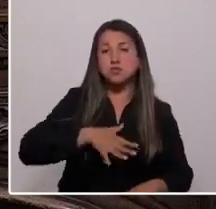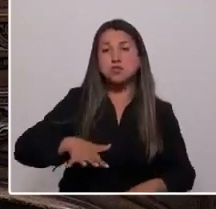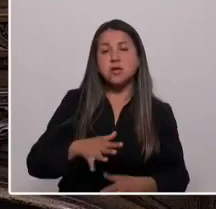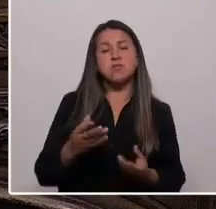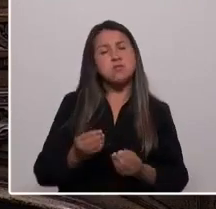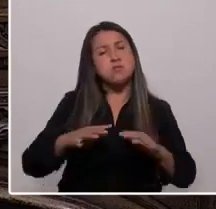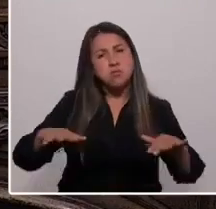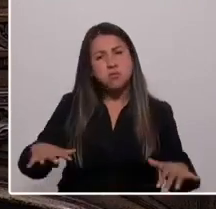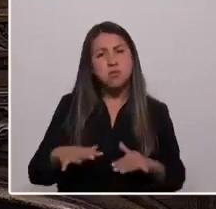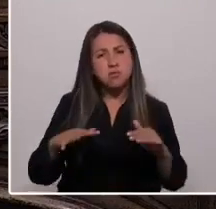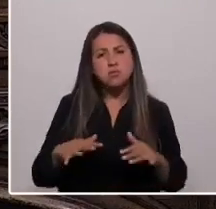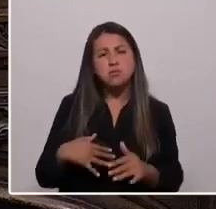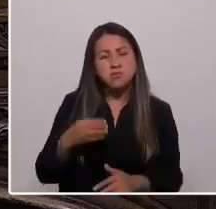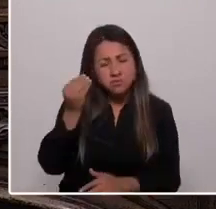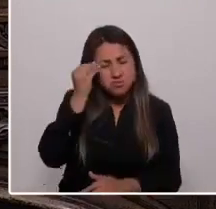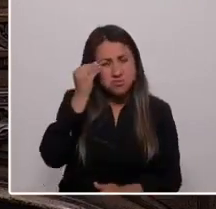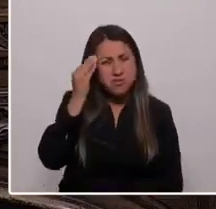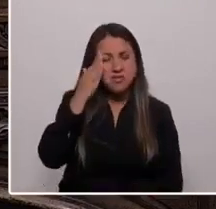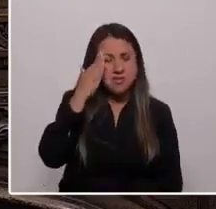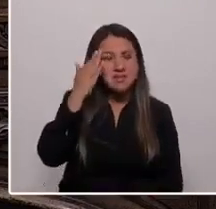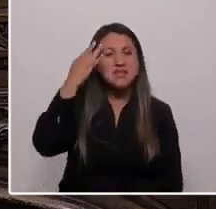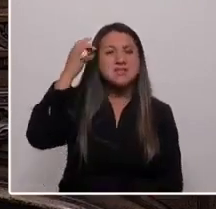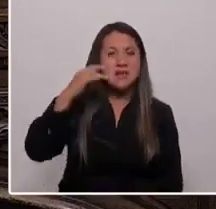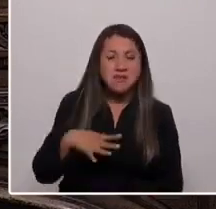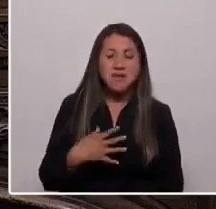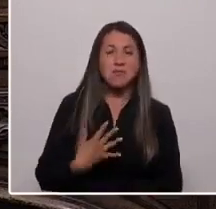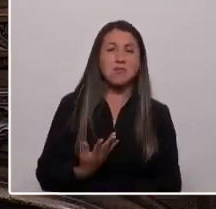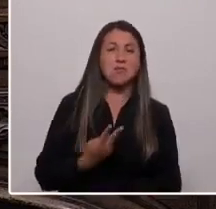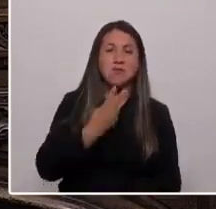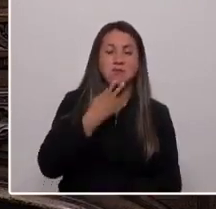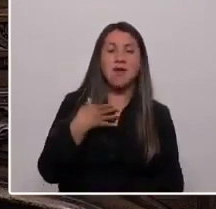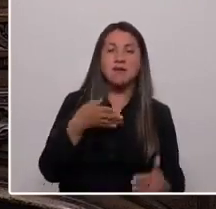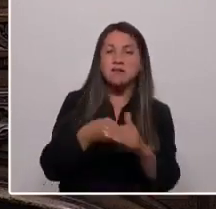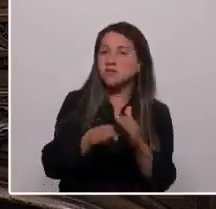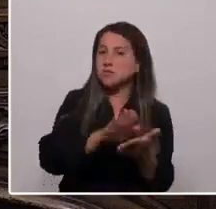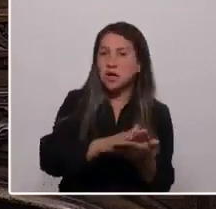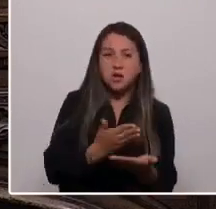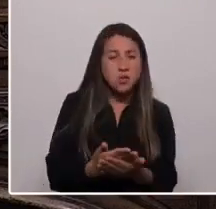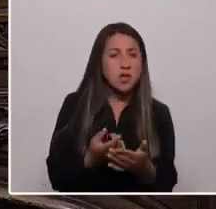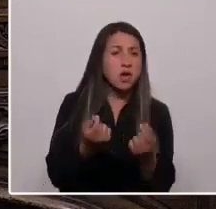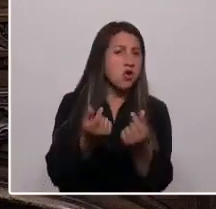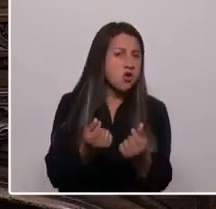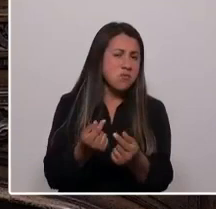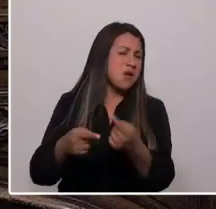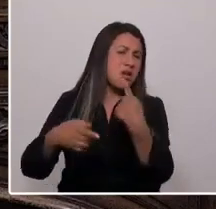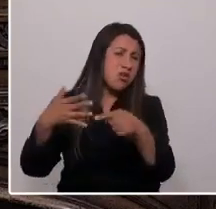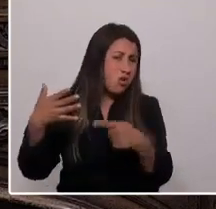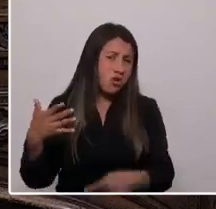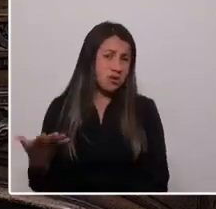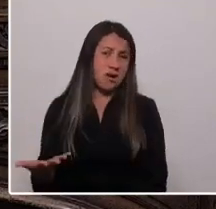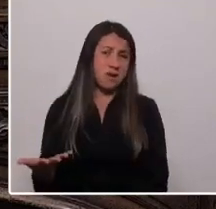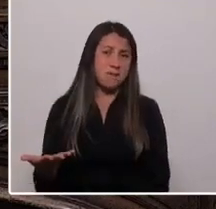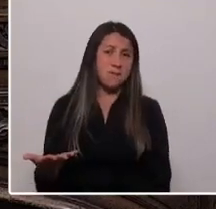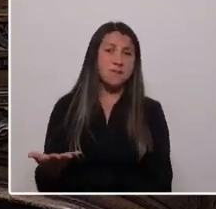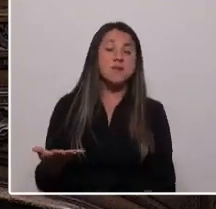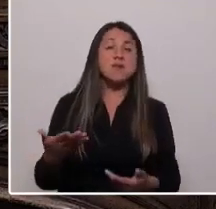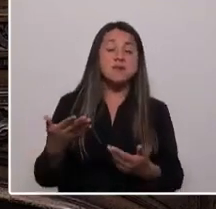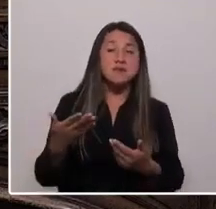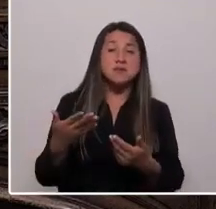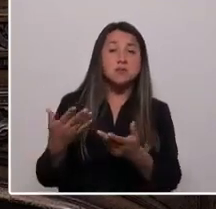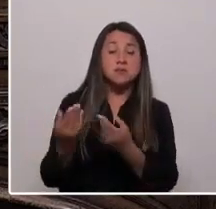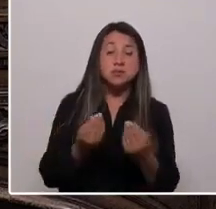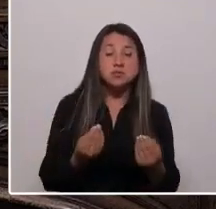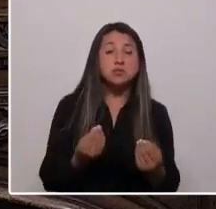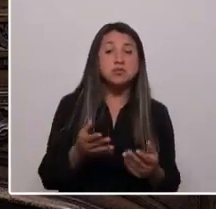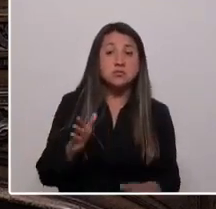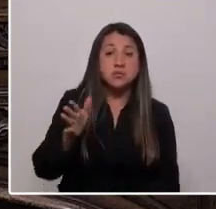presente tan familiar habitacional de acceso a la salud económica y tantas otras las cuales a diario nos enrostran la ausencia